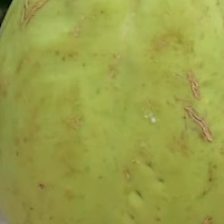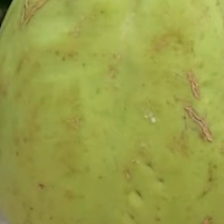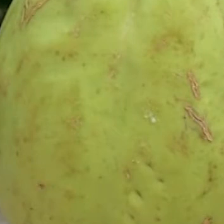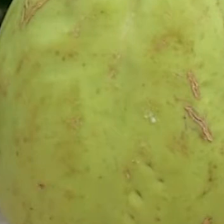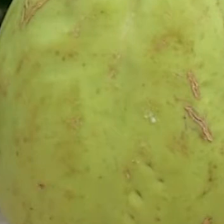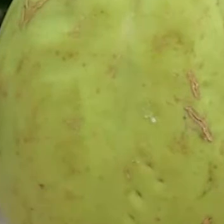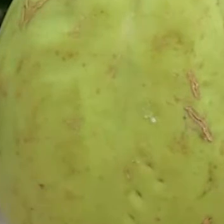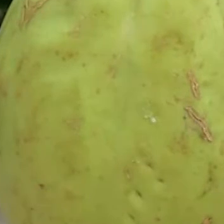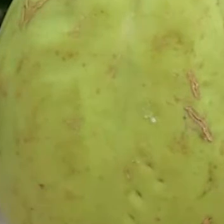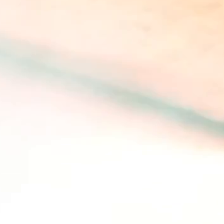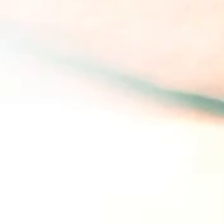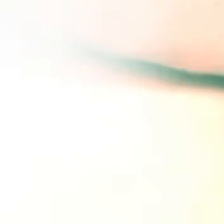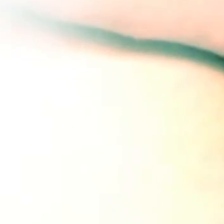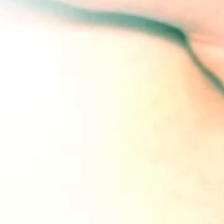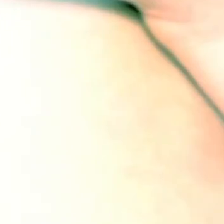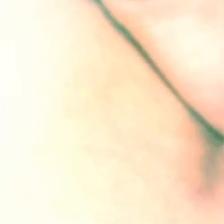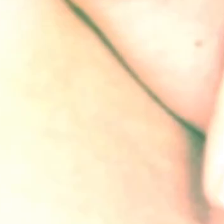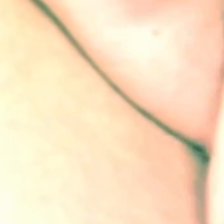naturistas.